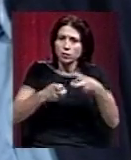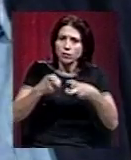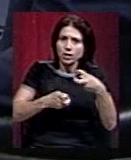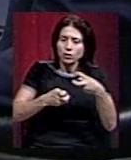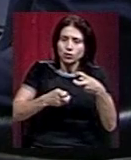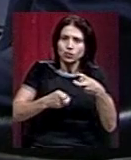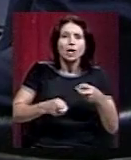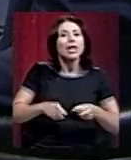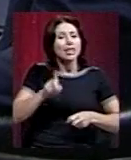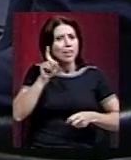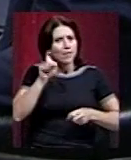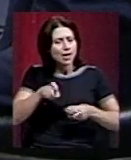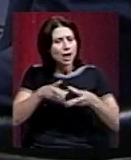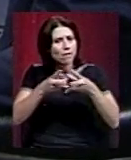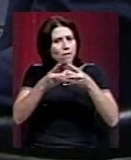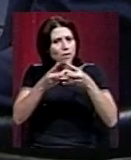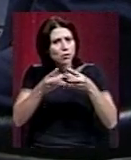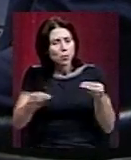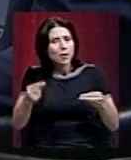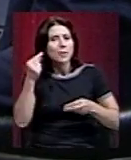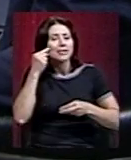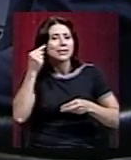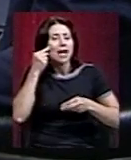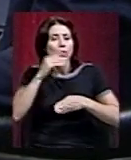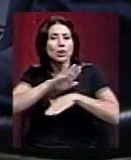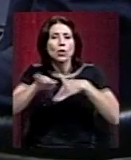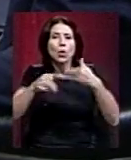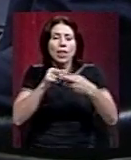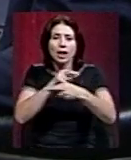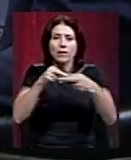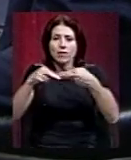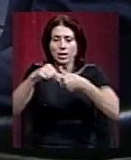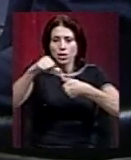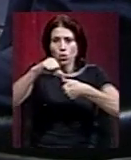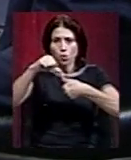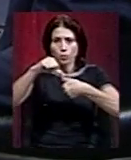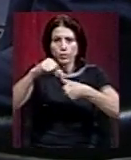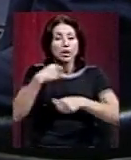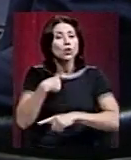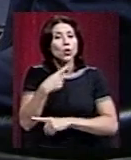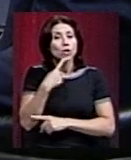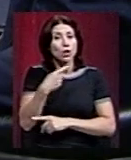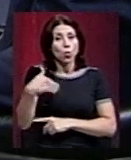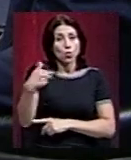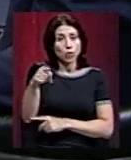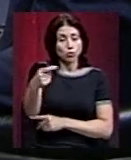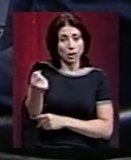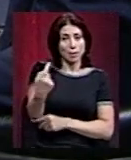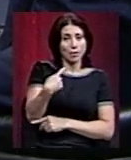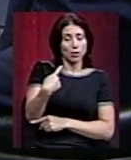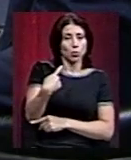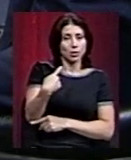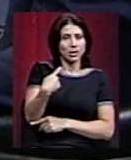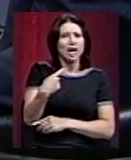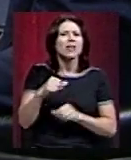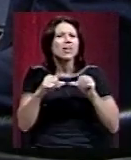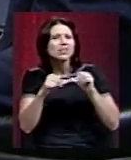debían resolver los conflictos pensando en la región. Y digo, cuando usted me pregunta qué sigue